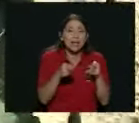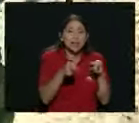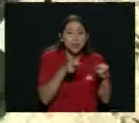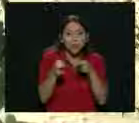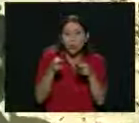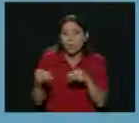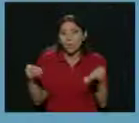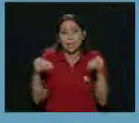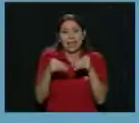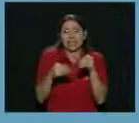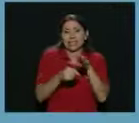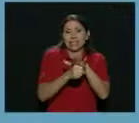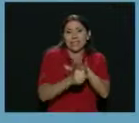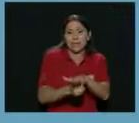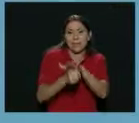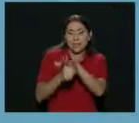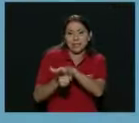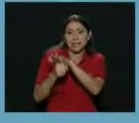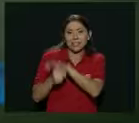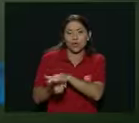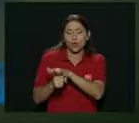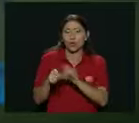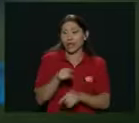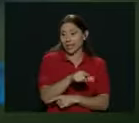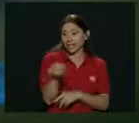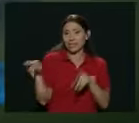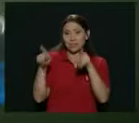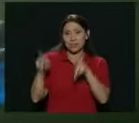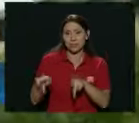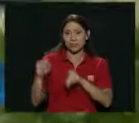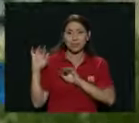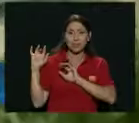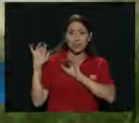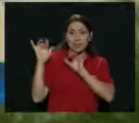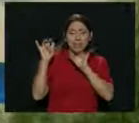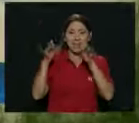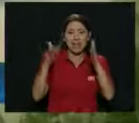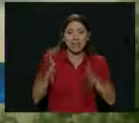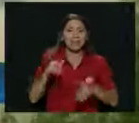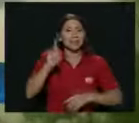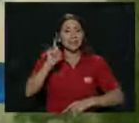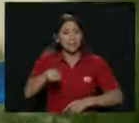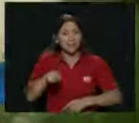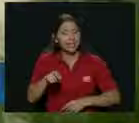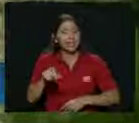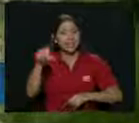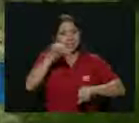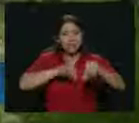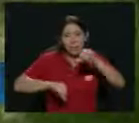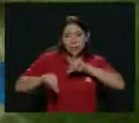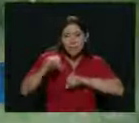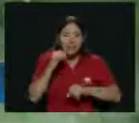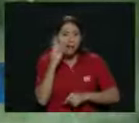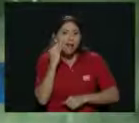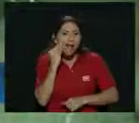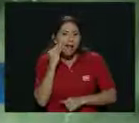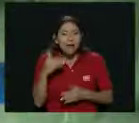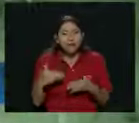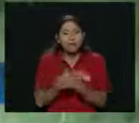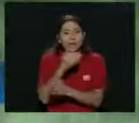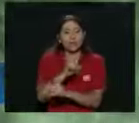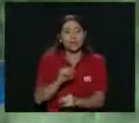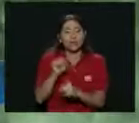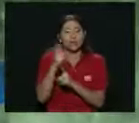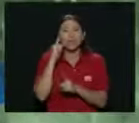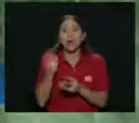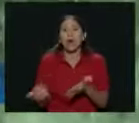represión, los migrantes van a tener que experimentar una serie de nuevas situaciones para poder llegar a